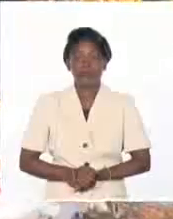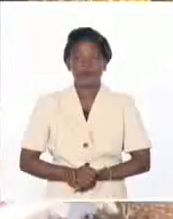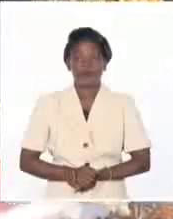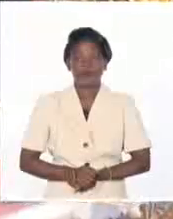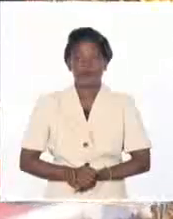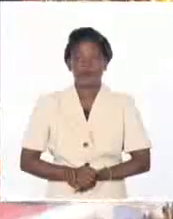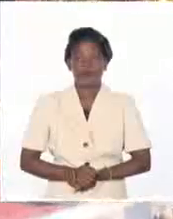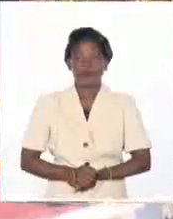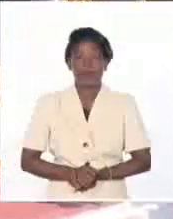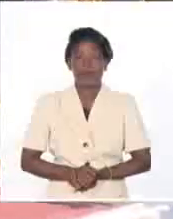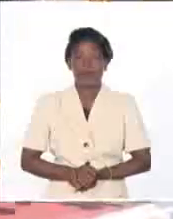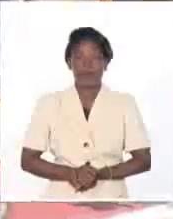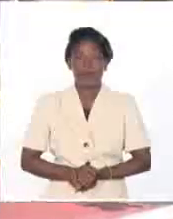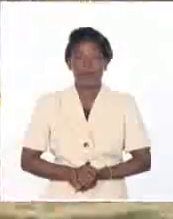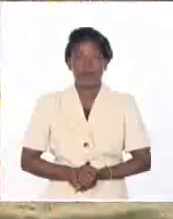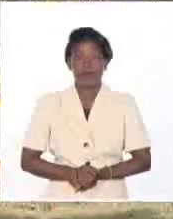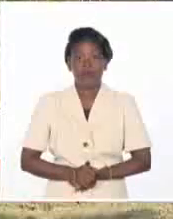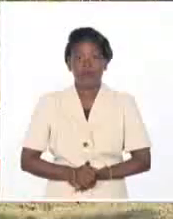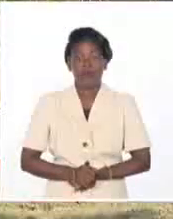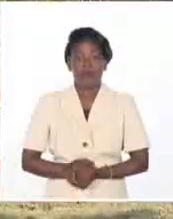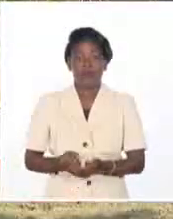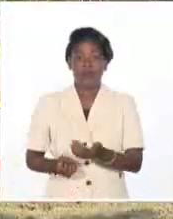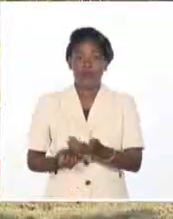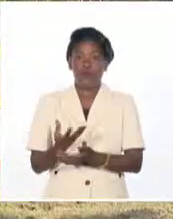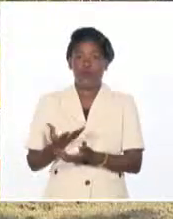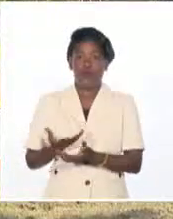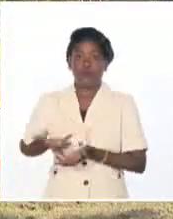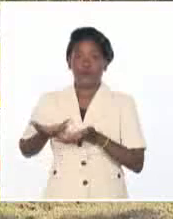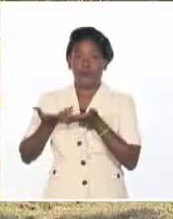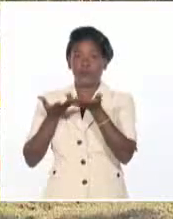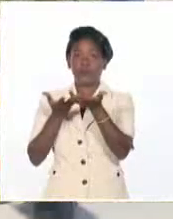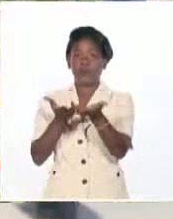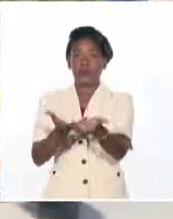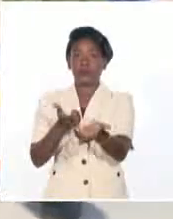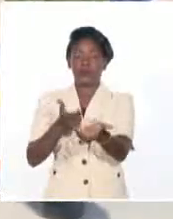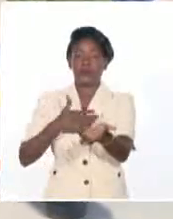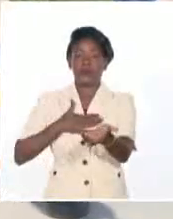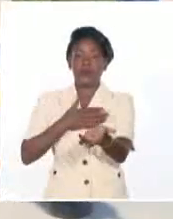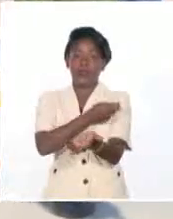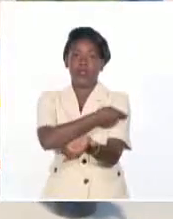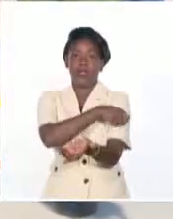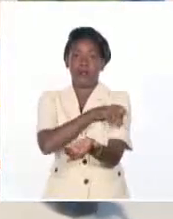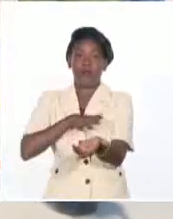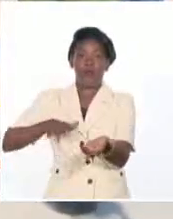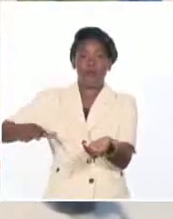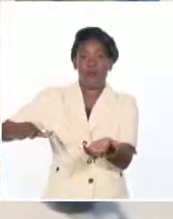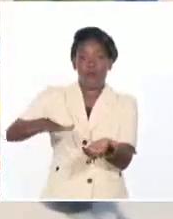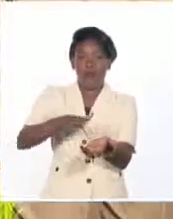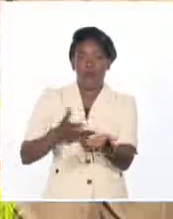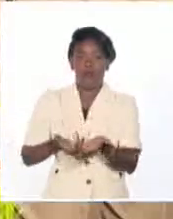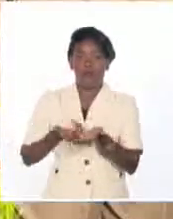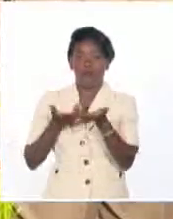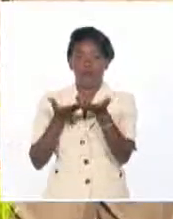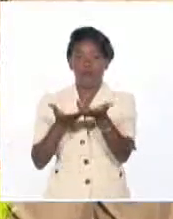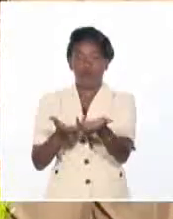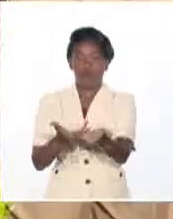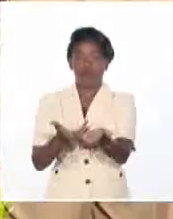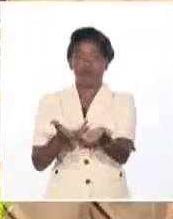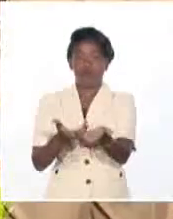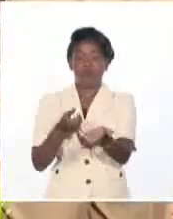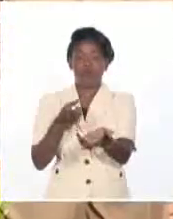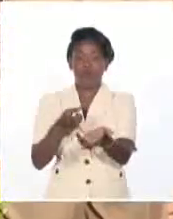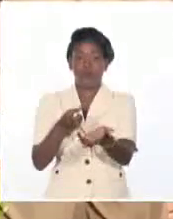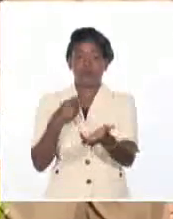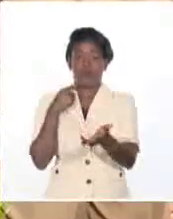De manera solemne se colocó una ofrenda floral a nombre del pueblo cubano en el cementerio matancero, donde una lápida guarda para siempre en el